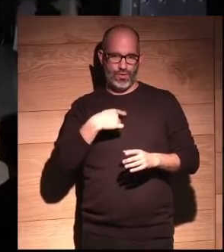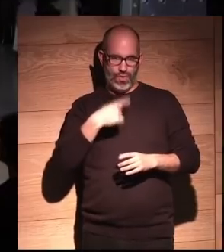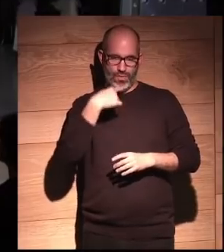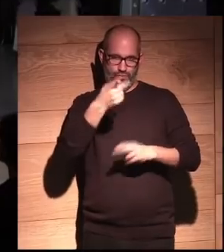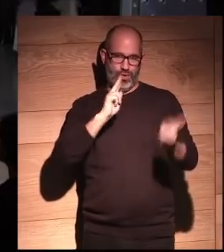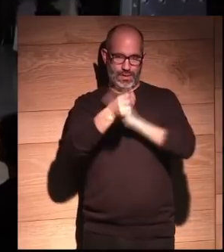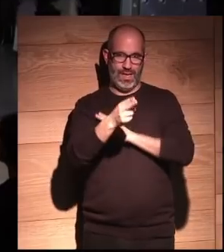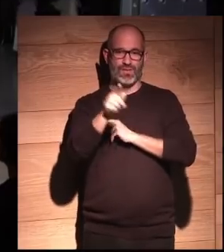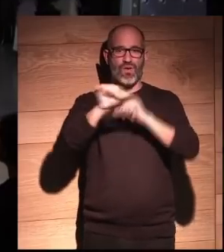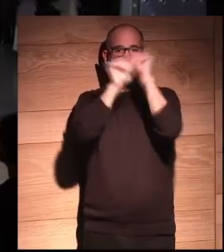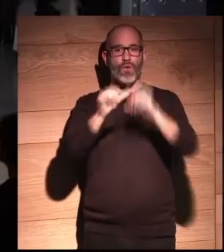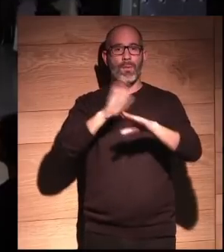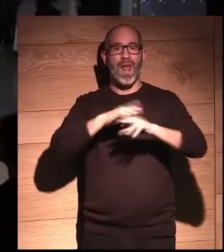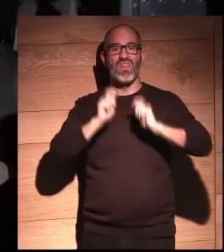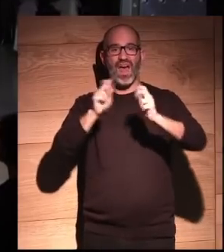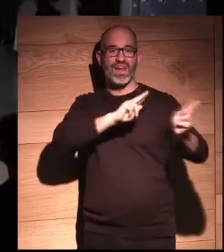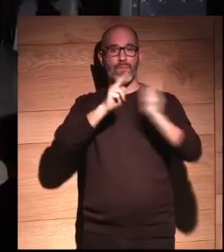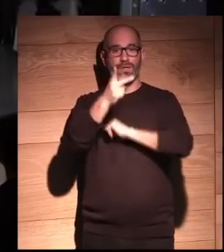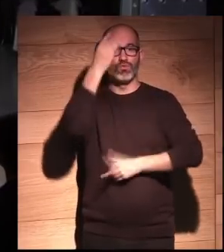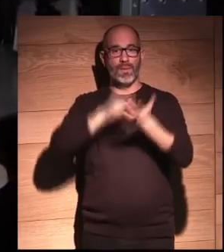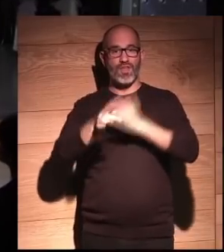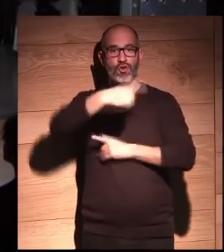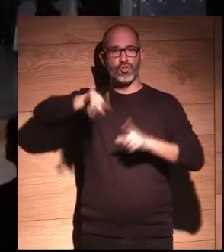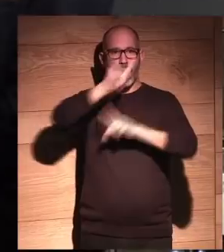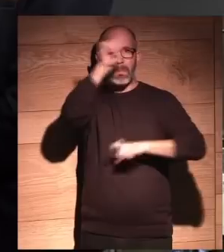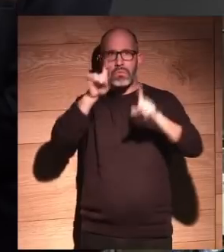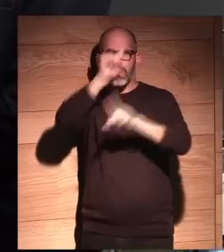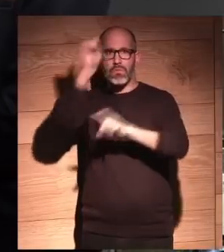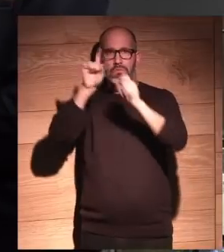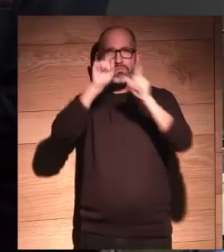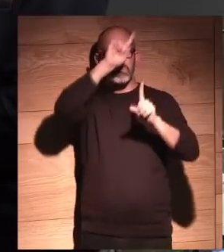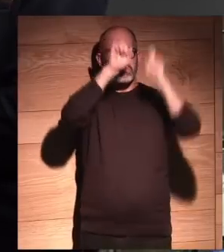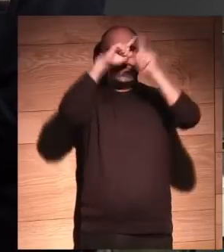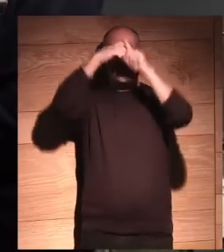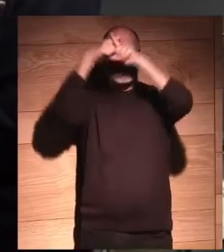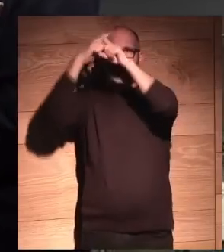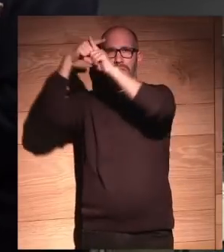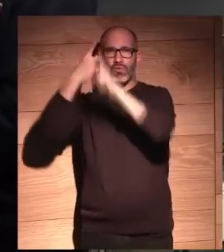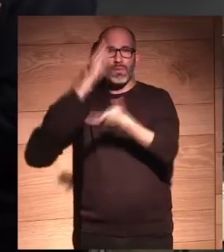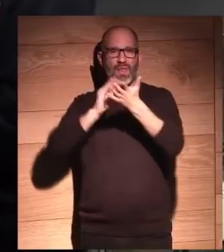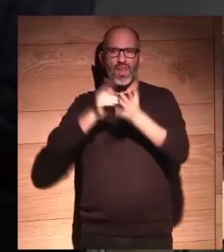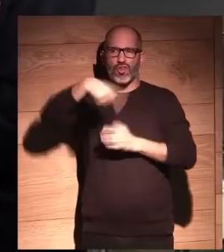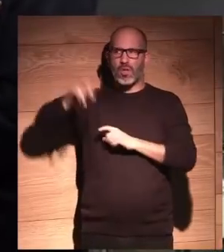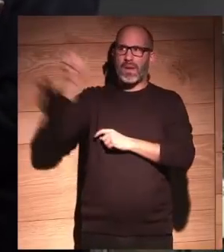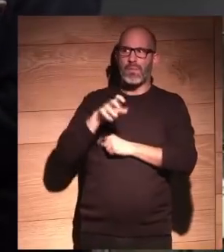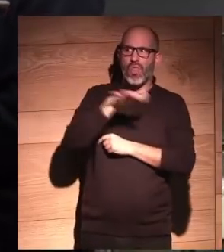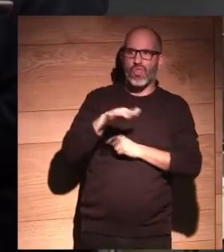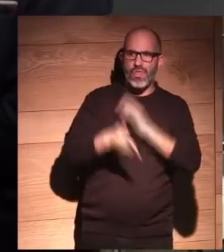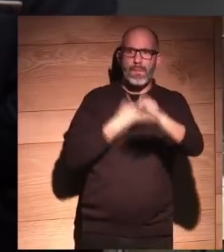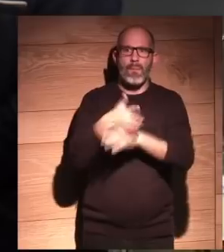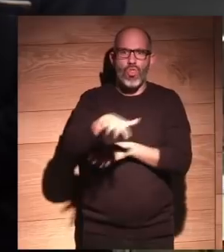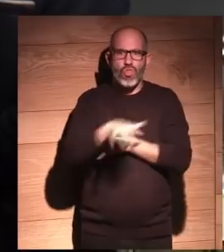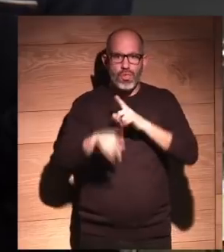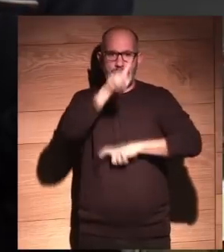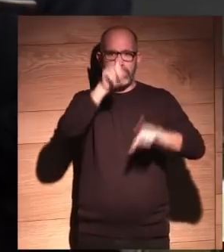¿no? Sí. Pues es una manera de dar respuesta a las preguntas que nos seguimos haciendo, ¿no? ¿Qué somos? ¿De dónde venimos? ¿A dónde vamos? Como el cuadro de Gauguin. Y de